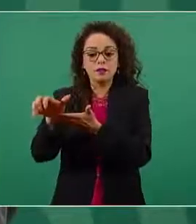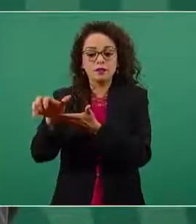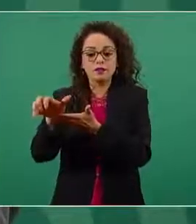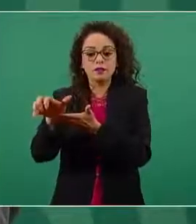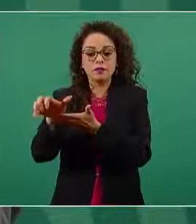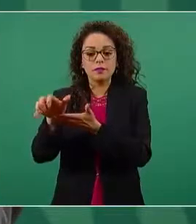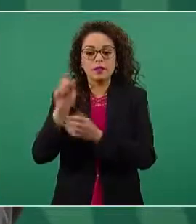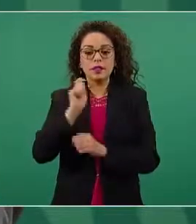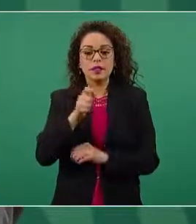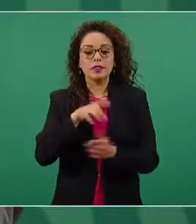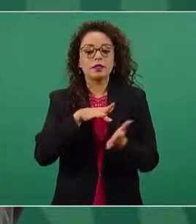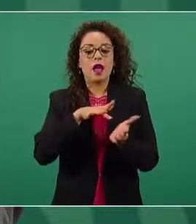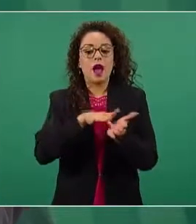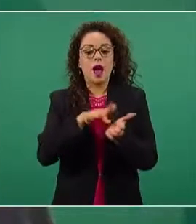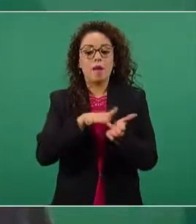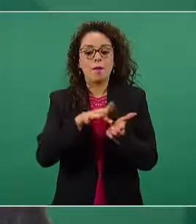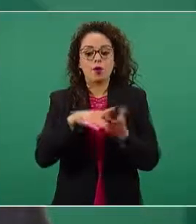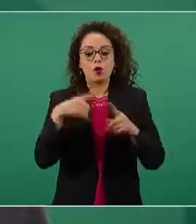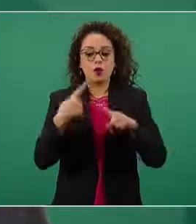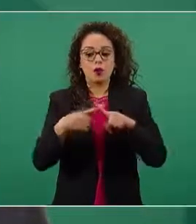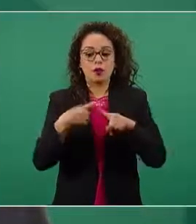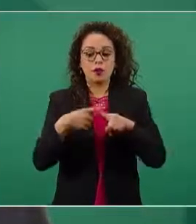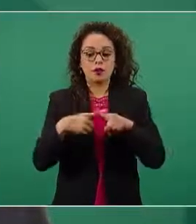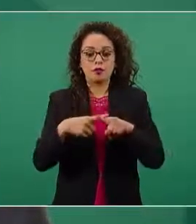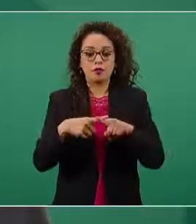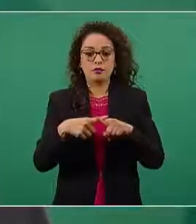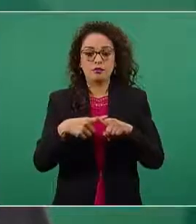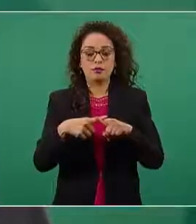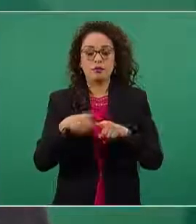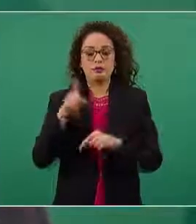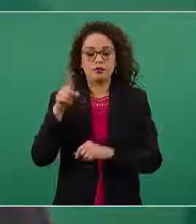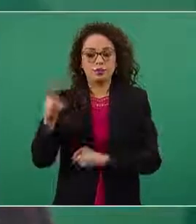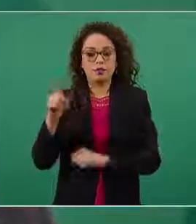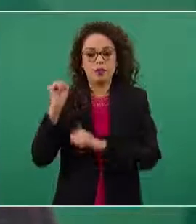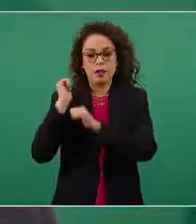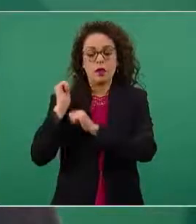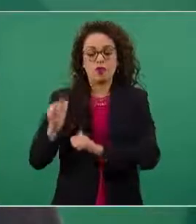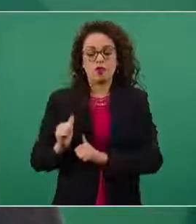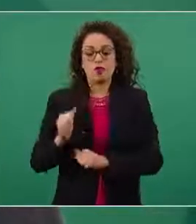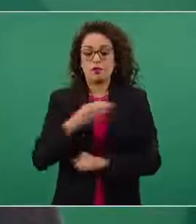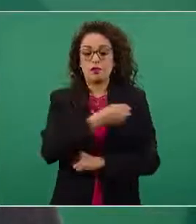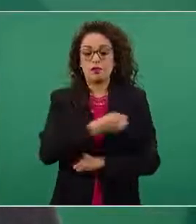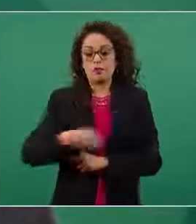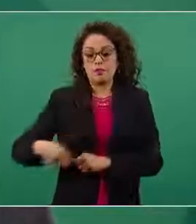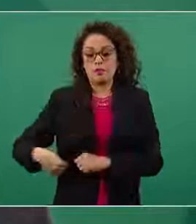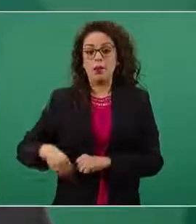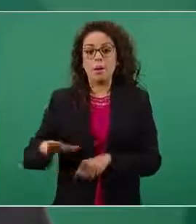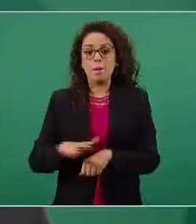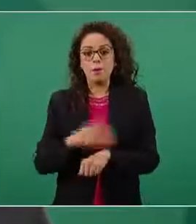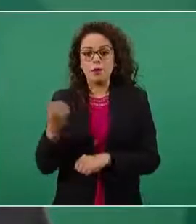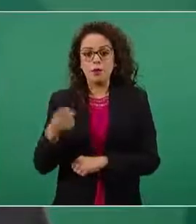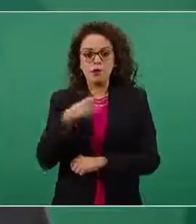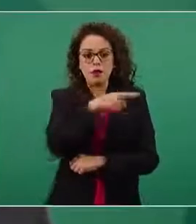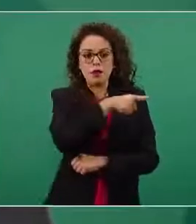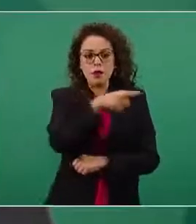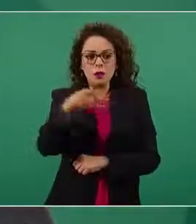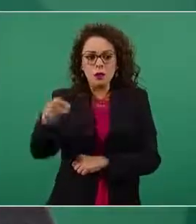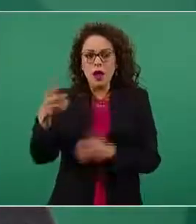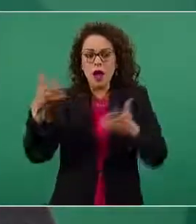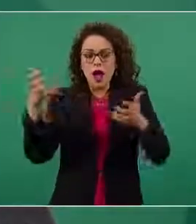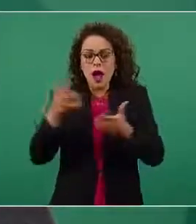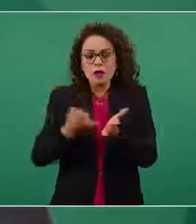está apoyando a la autoridad municipal, porque los eligieron ellos, así se